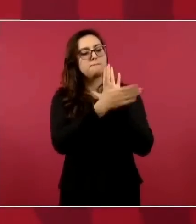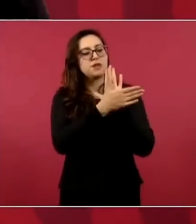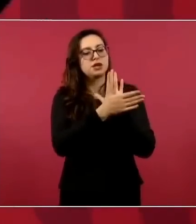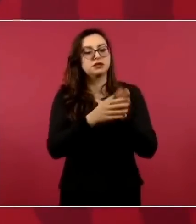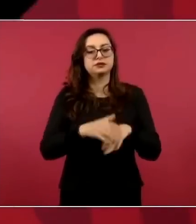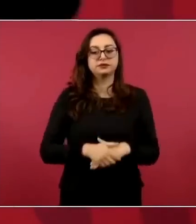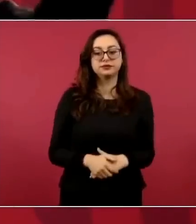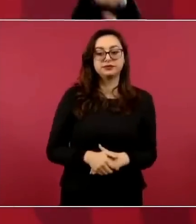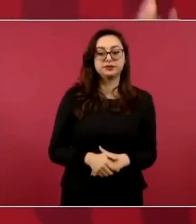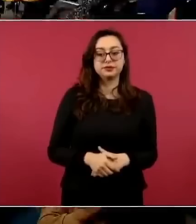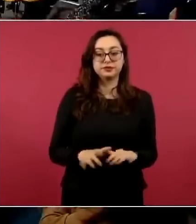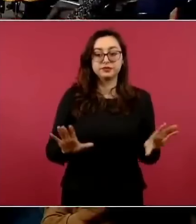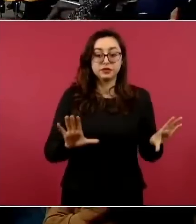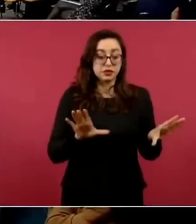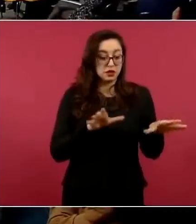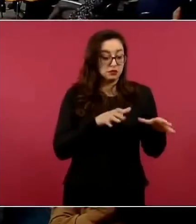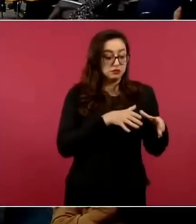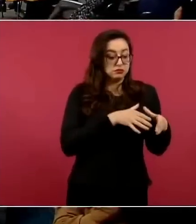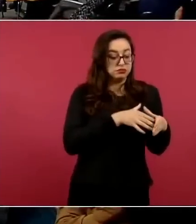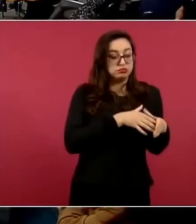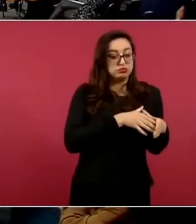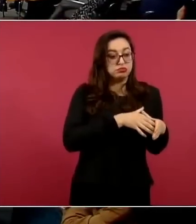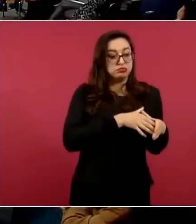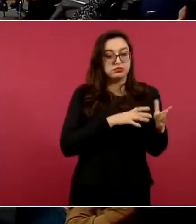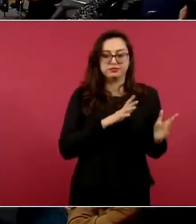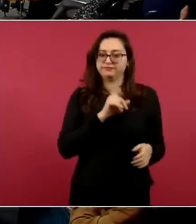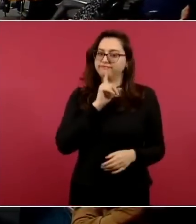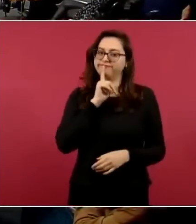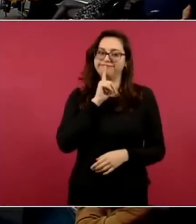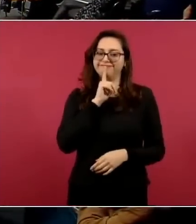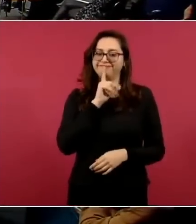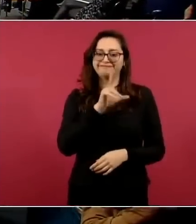¿Cómo se los vamos a dejar a eso?